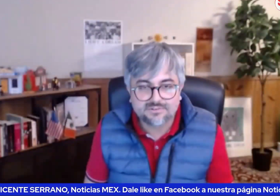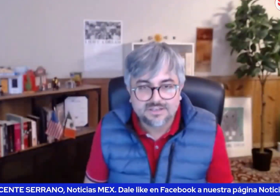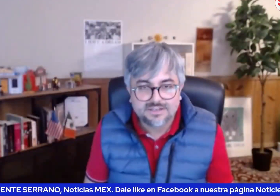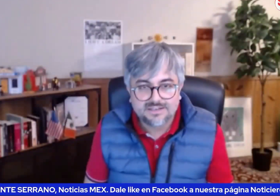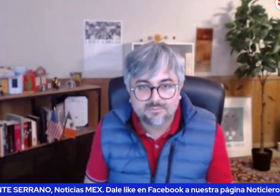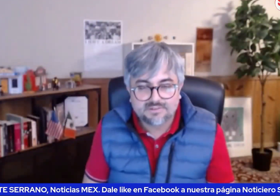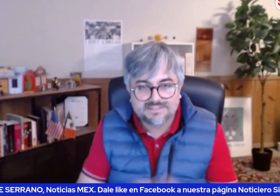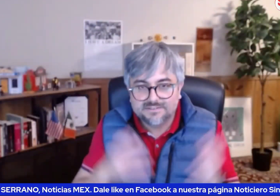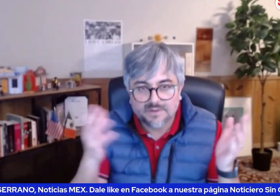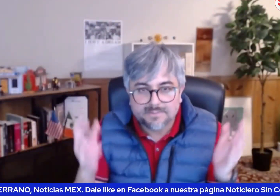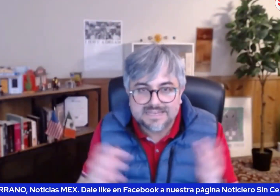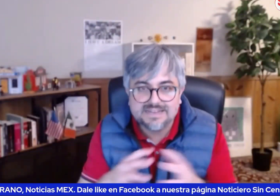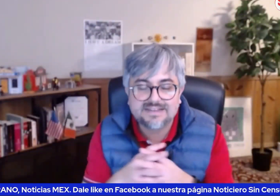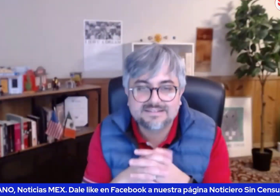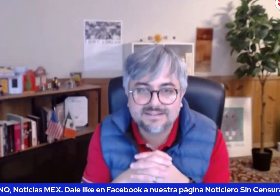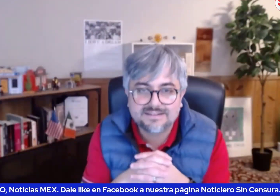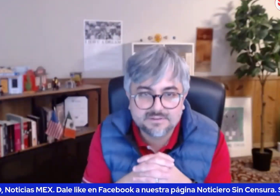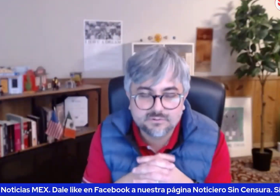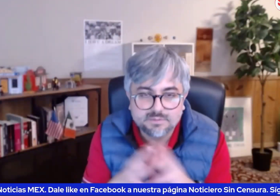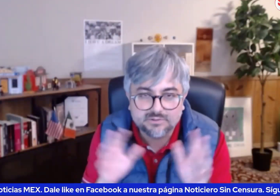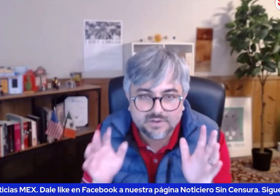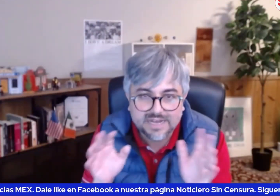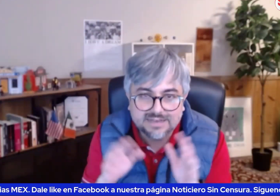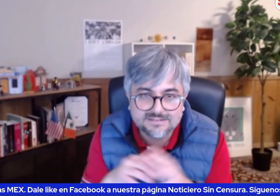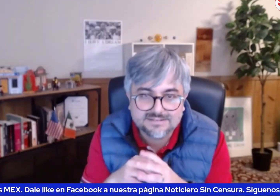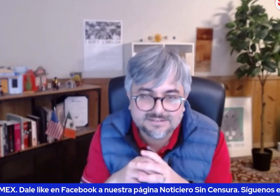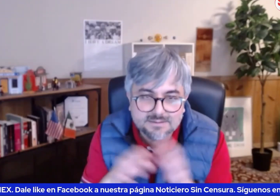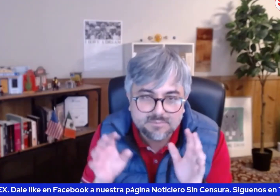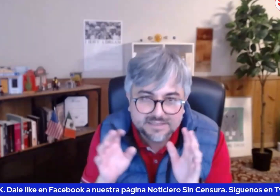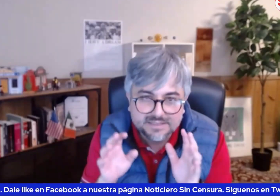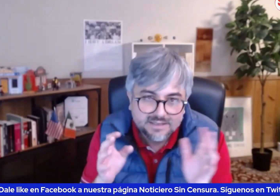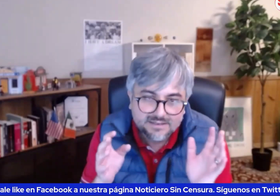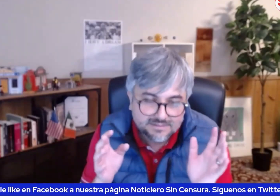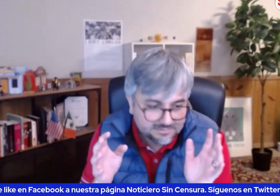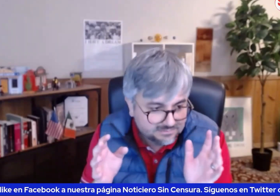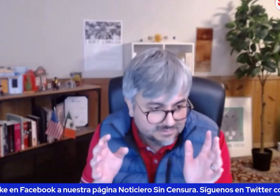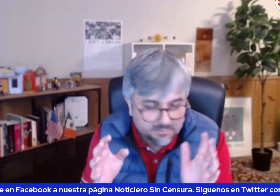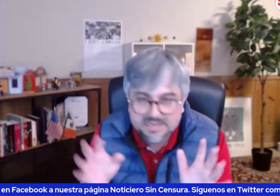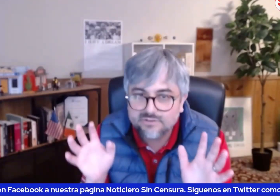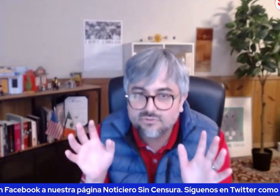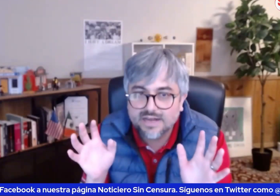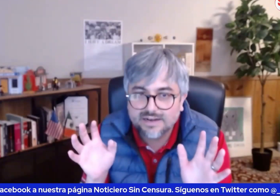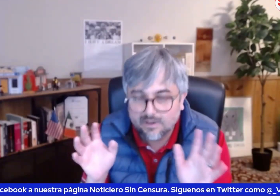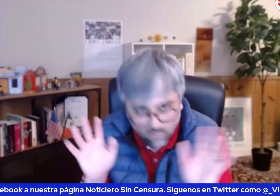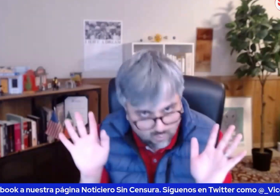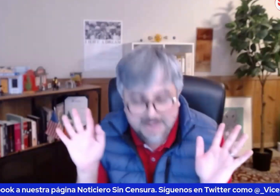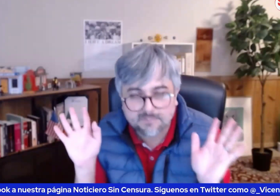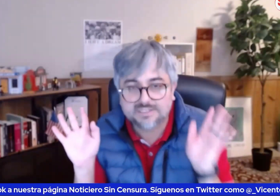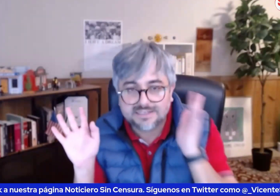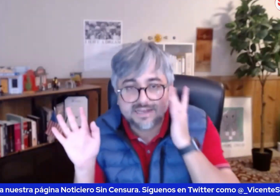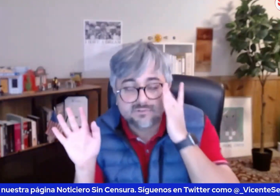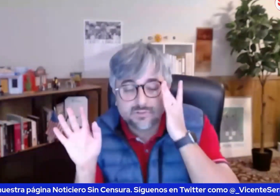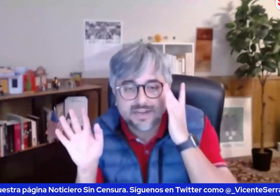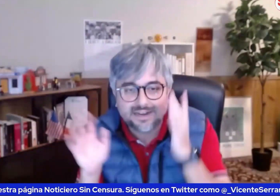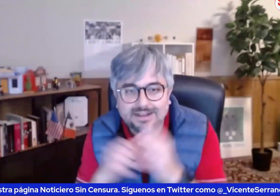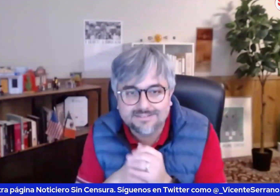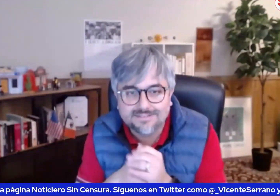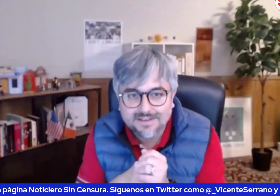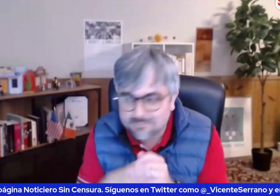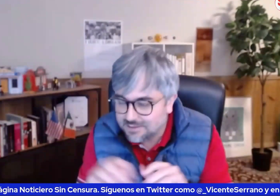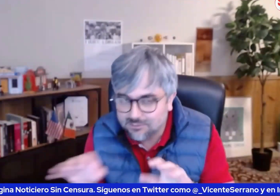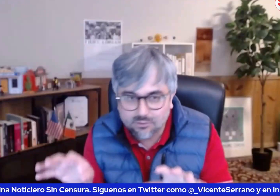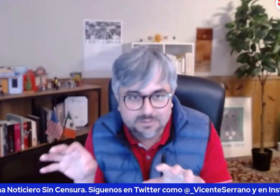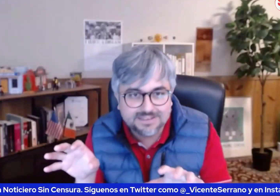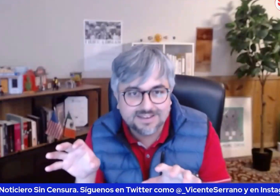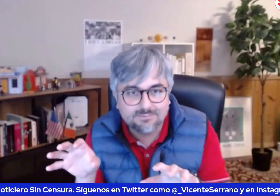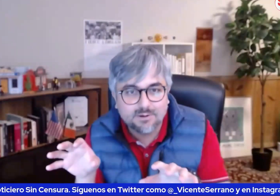de esas familias, de esos personajes que siempre terminan su carrera, no dudamos que tengan sus carreras,